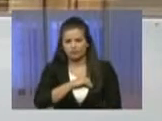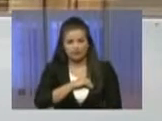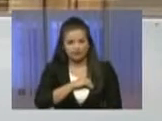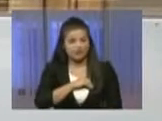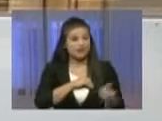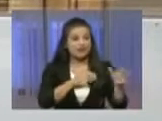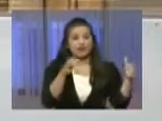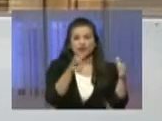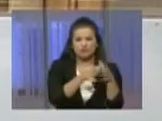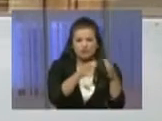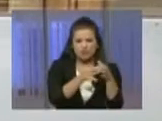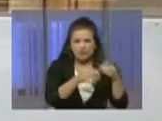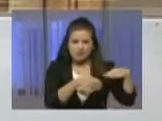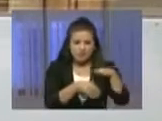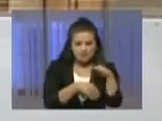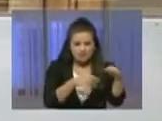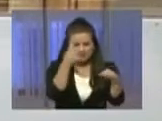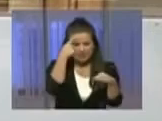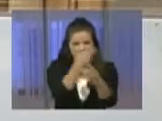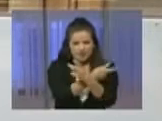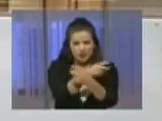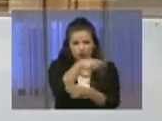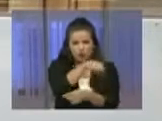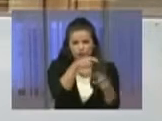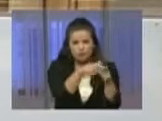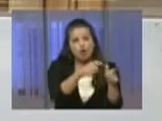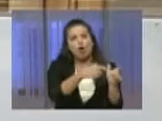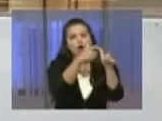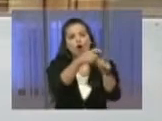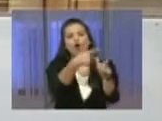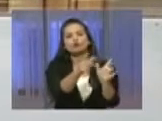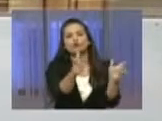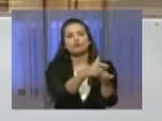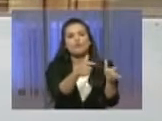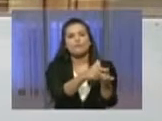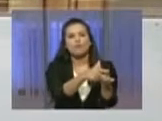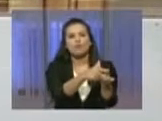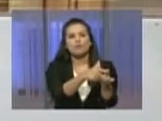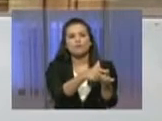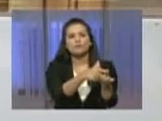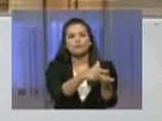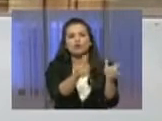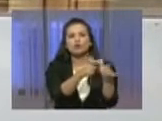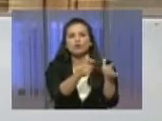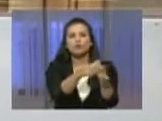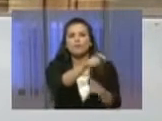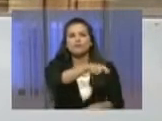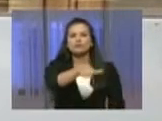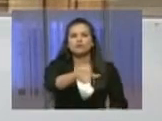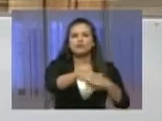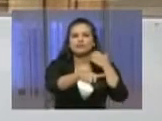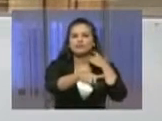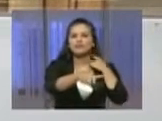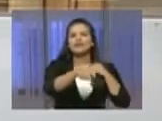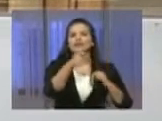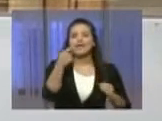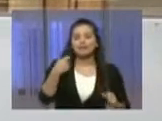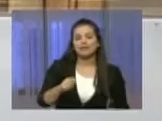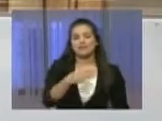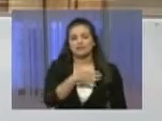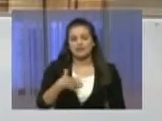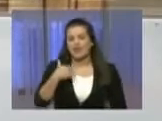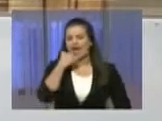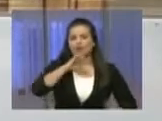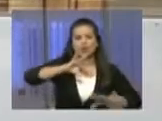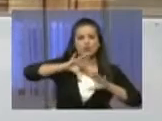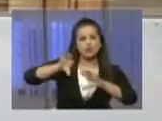las serpientes venenosas ni de la banda de esta gente que pretende saquear este